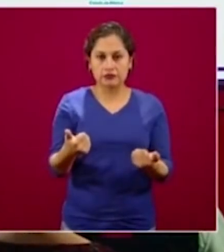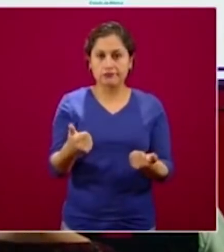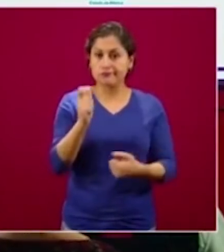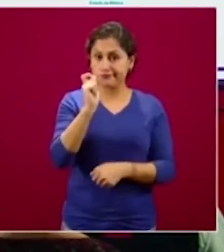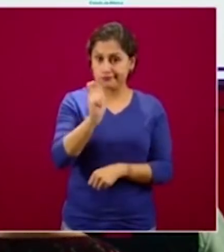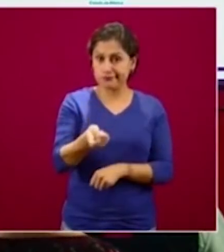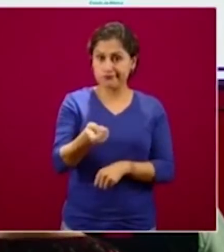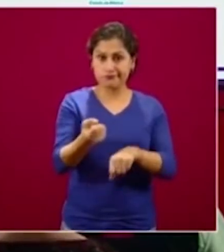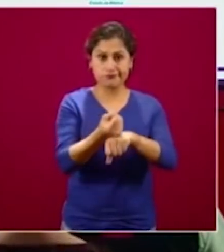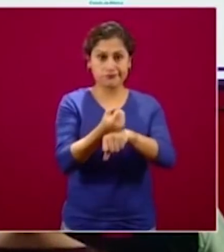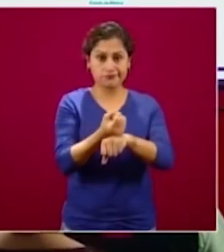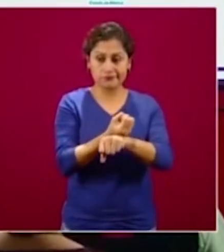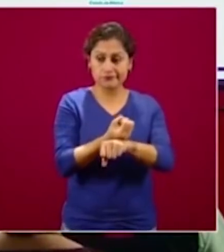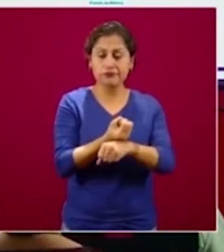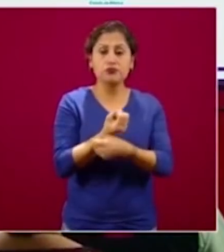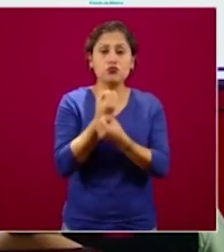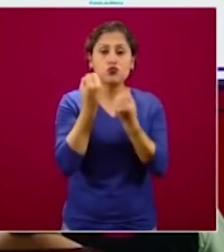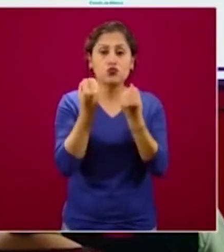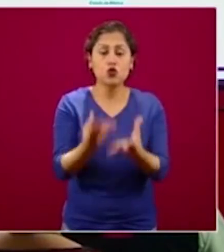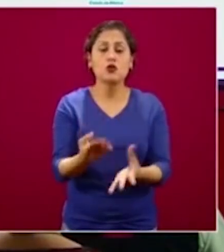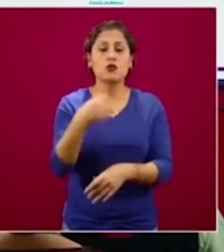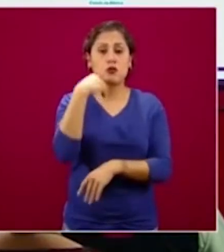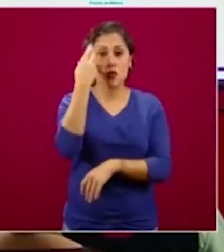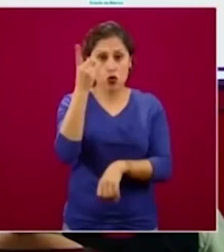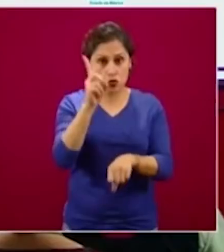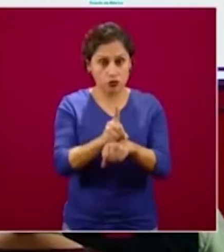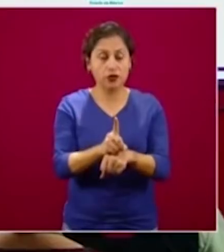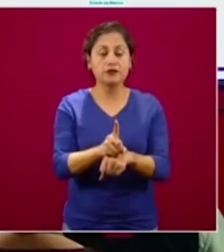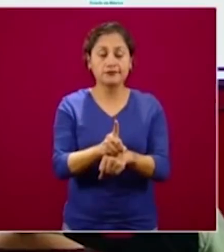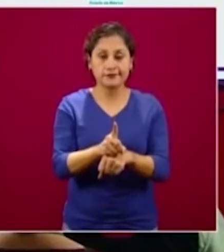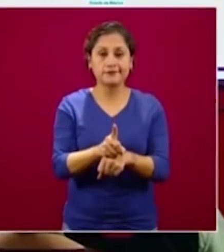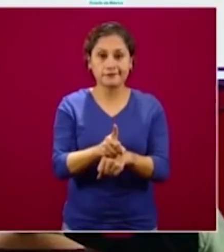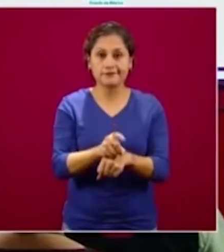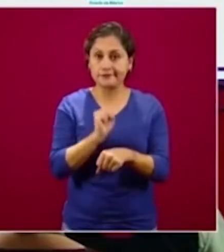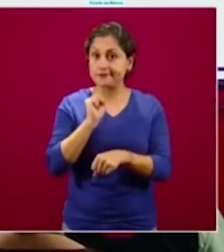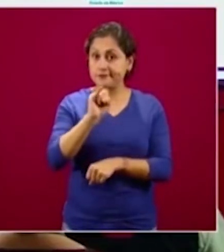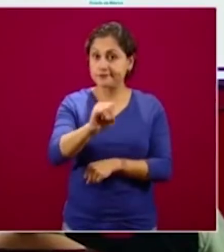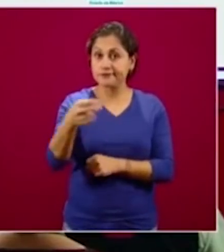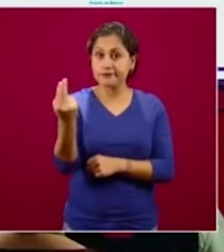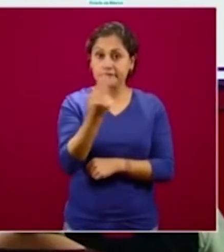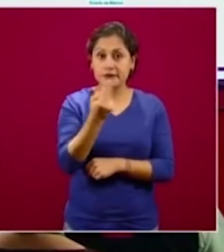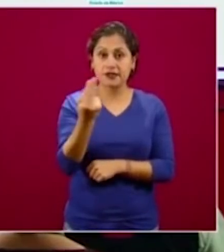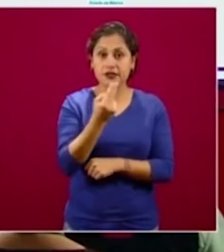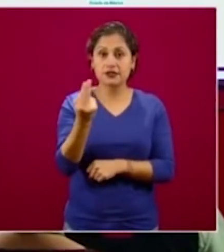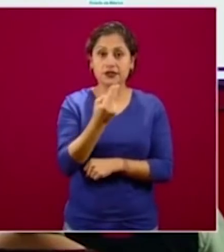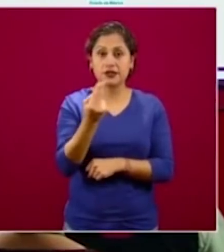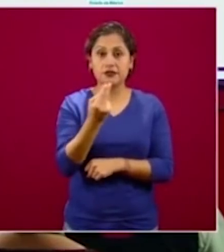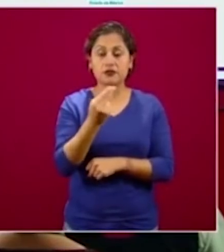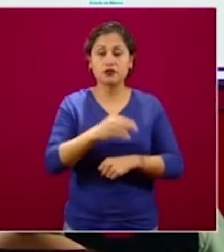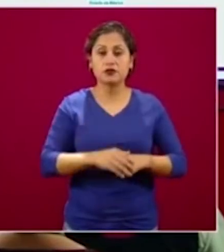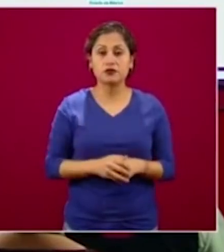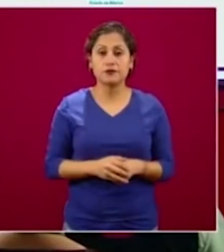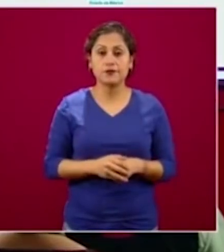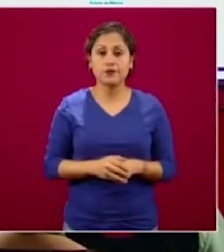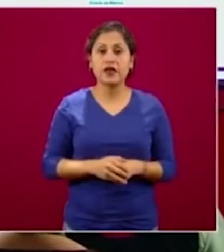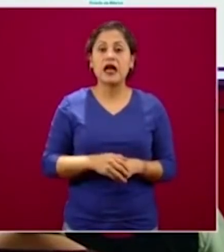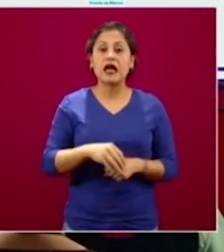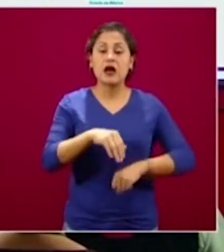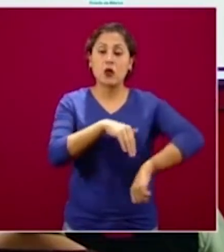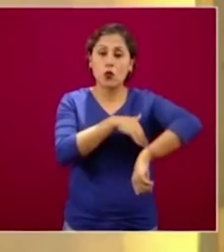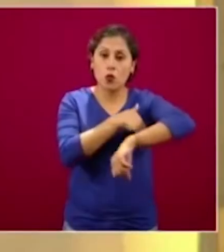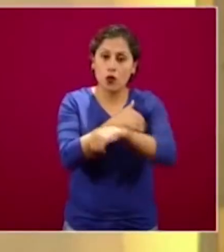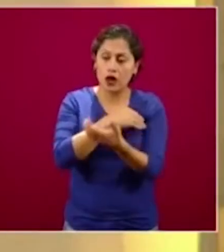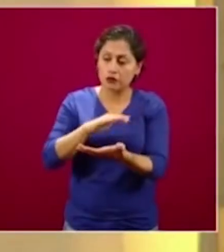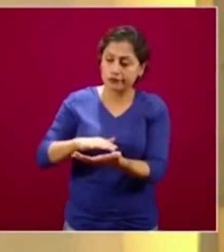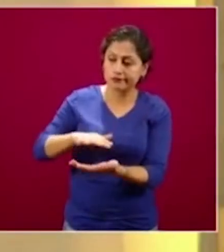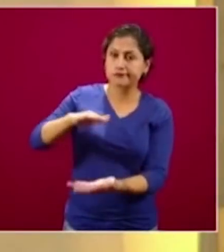la donación voluntaria y altruista. Se necesitan tener suficientes componentes sanguíneos en reserva para